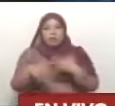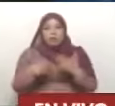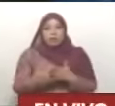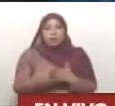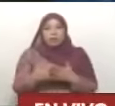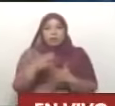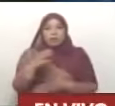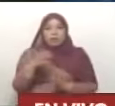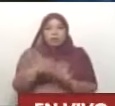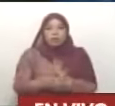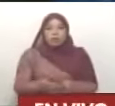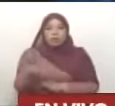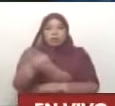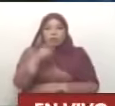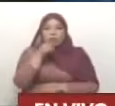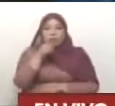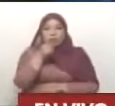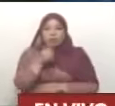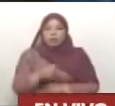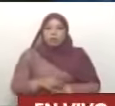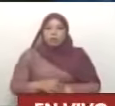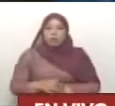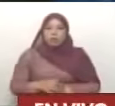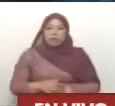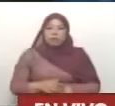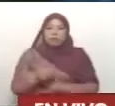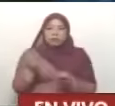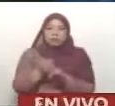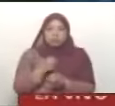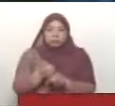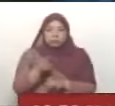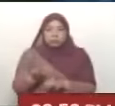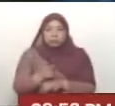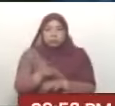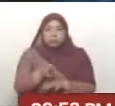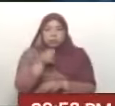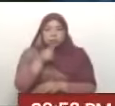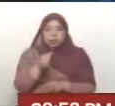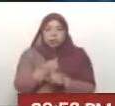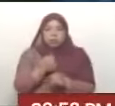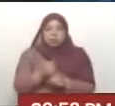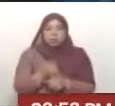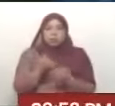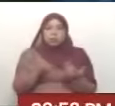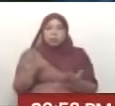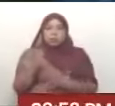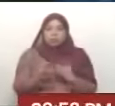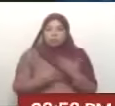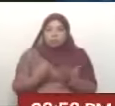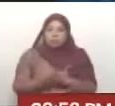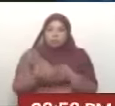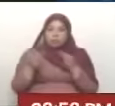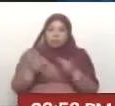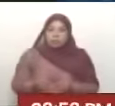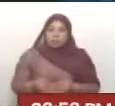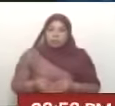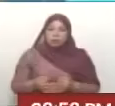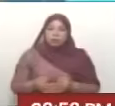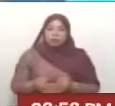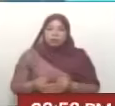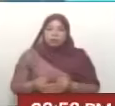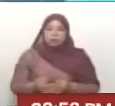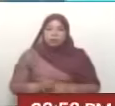cota 905, hasta lo último. Esa cota que lo utilizaron bastante para caernos a trancazos en los medios. Querían montarnos el escenario